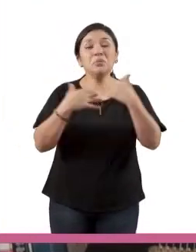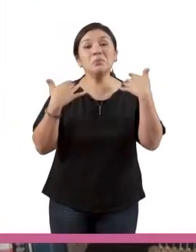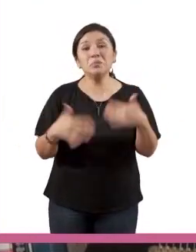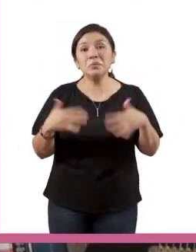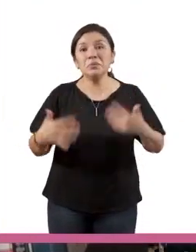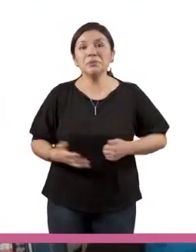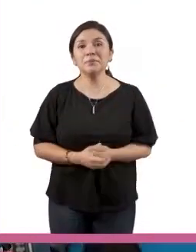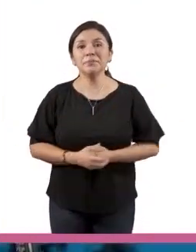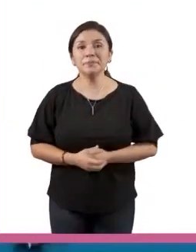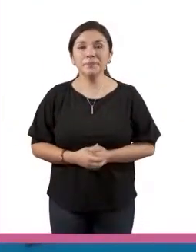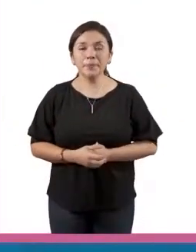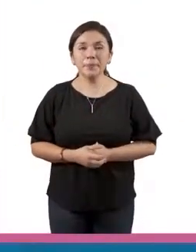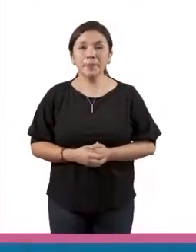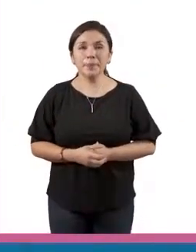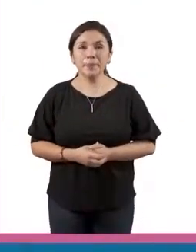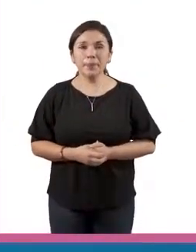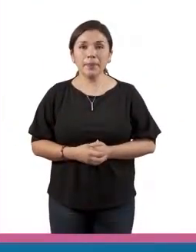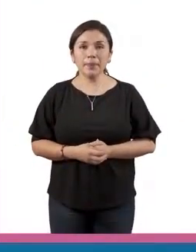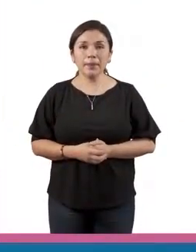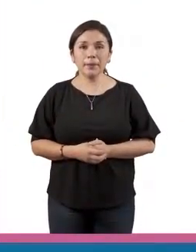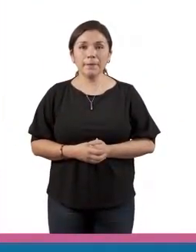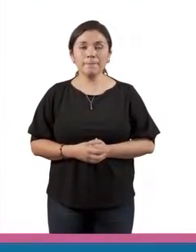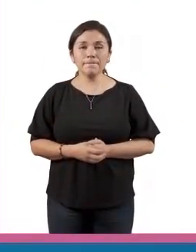muy amplio.